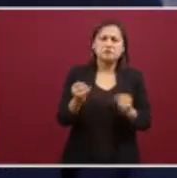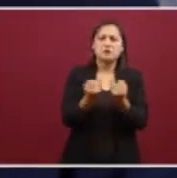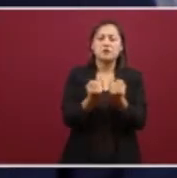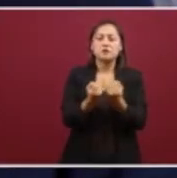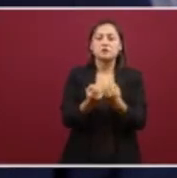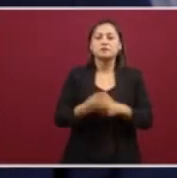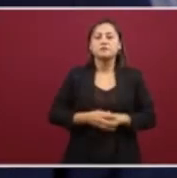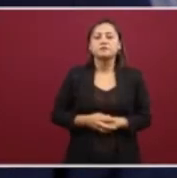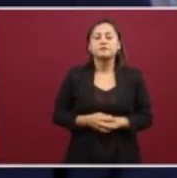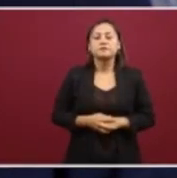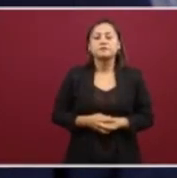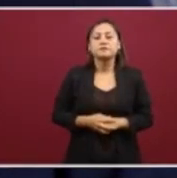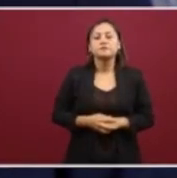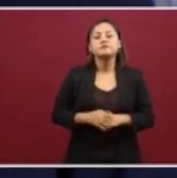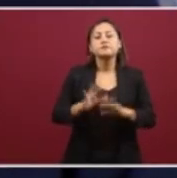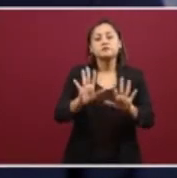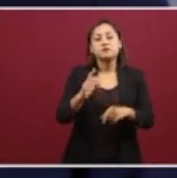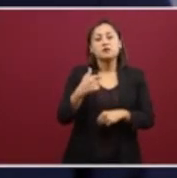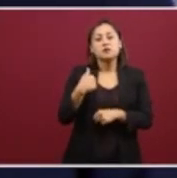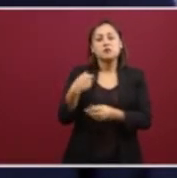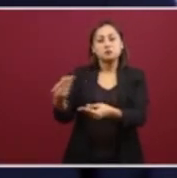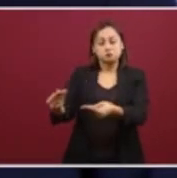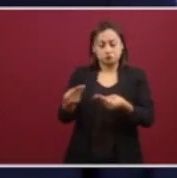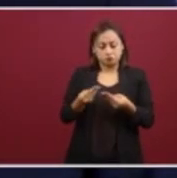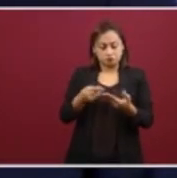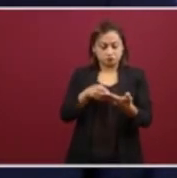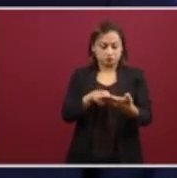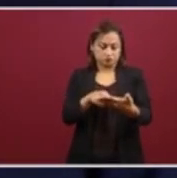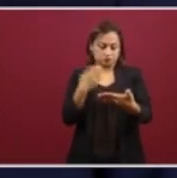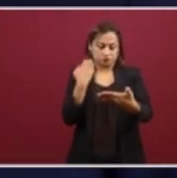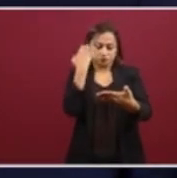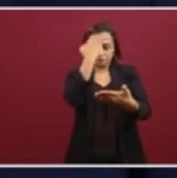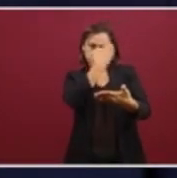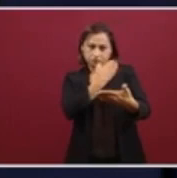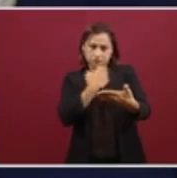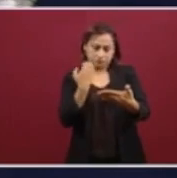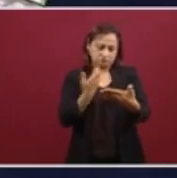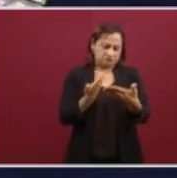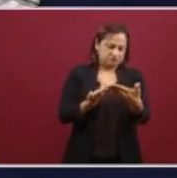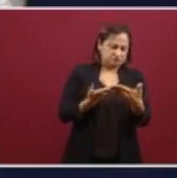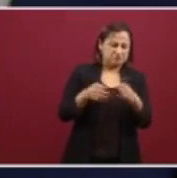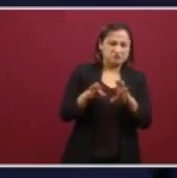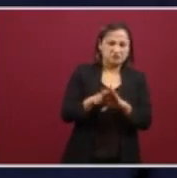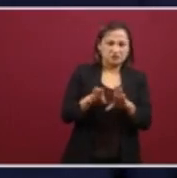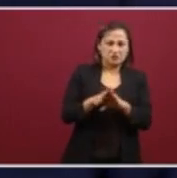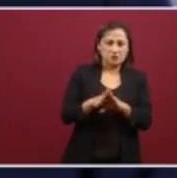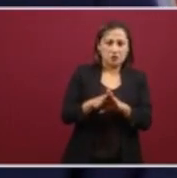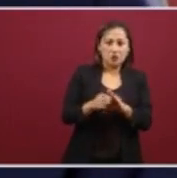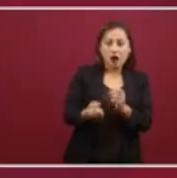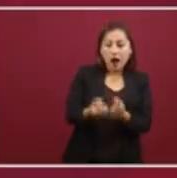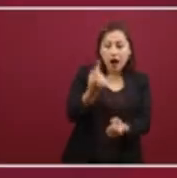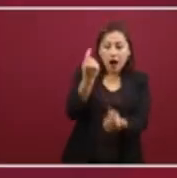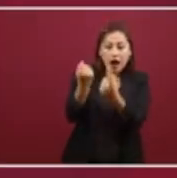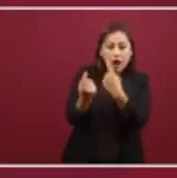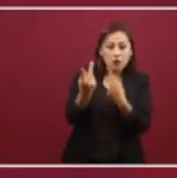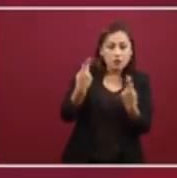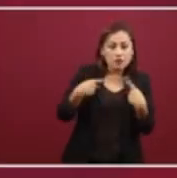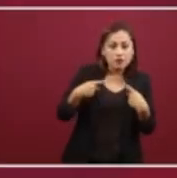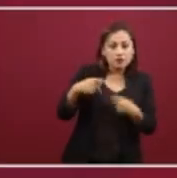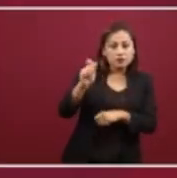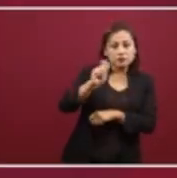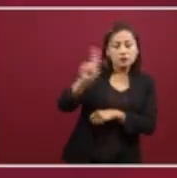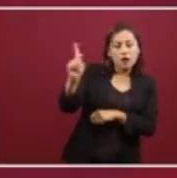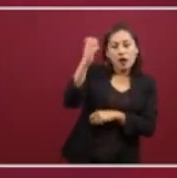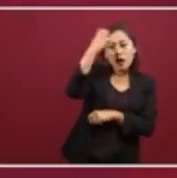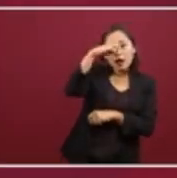revisando lo que respondieron y alguno de los especialistas de estas calificadoras dijo que tomaban